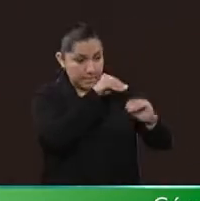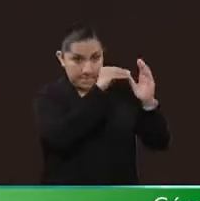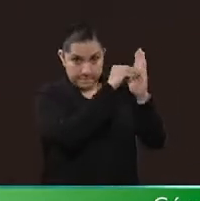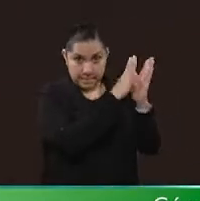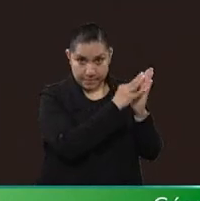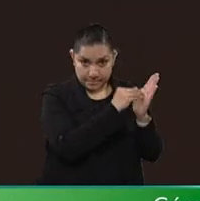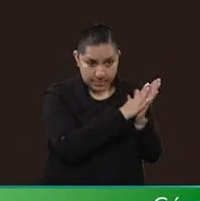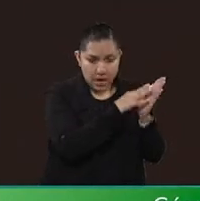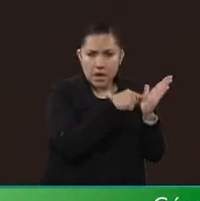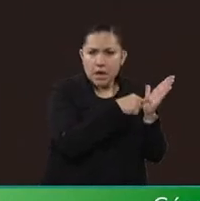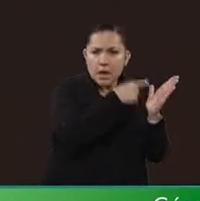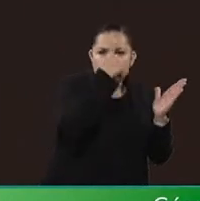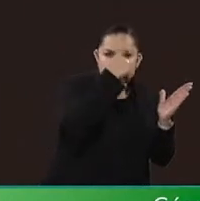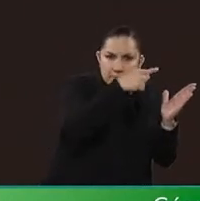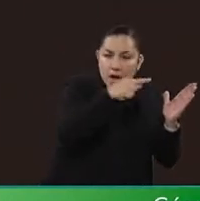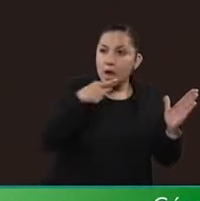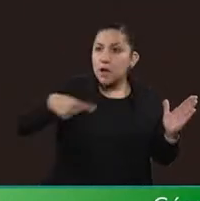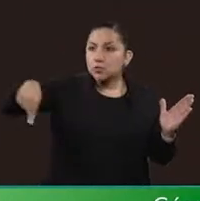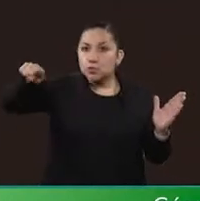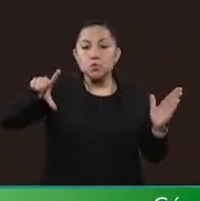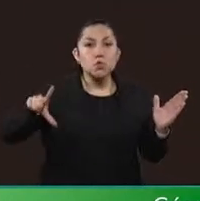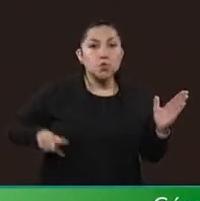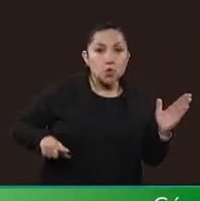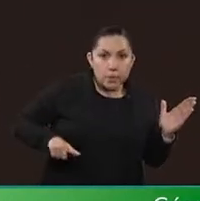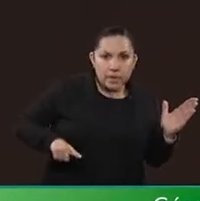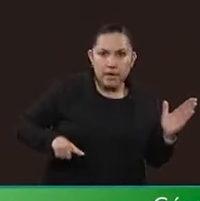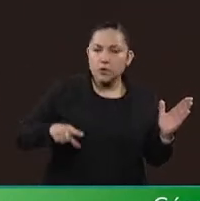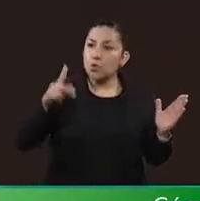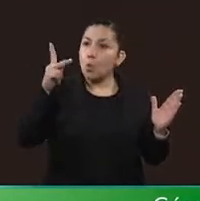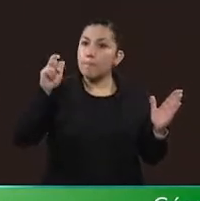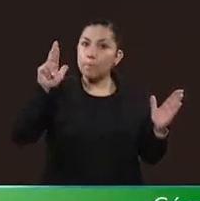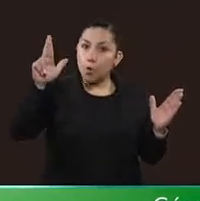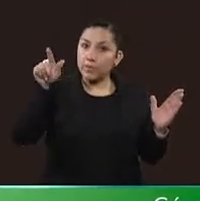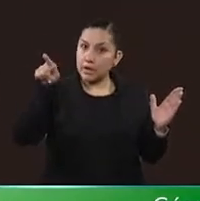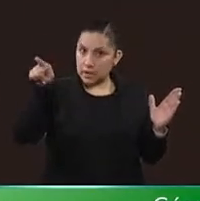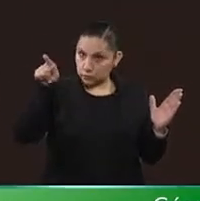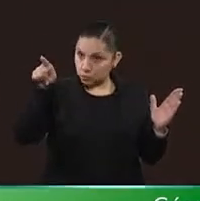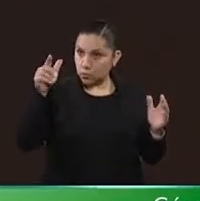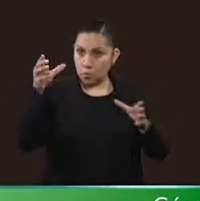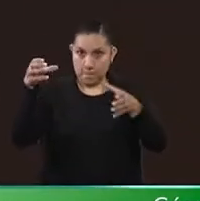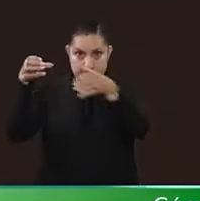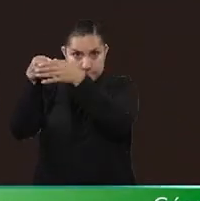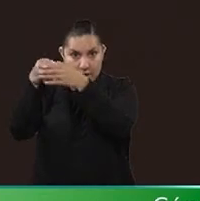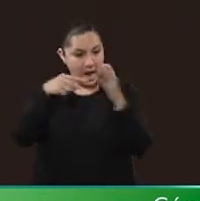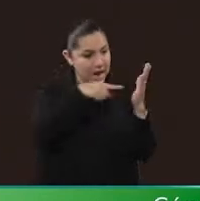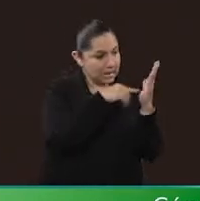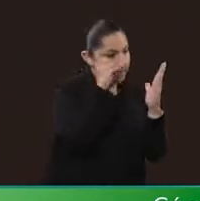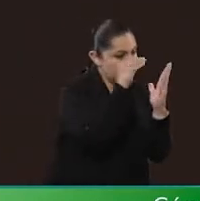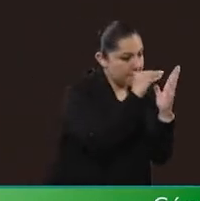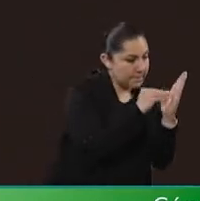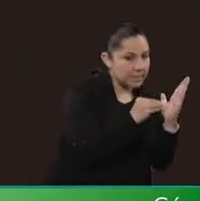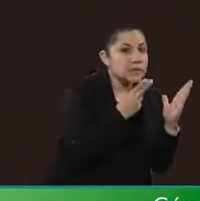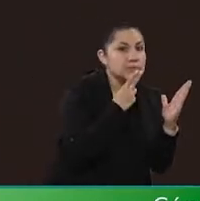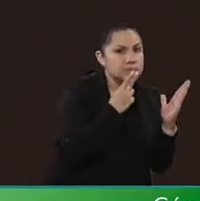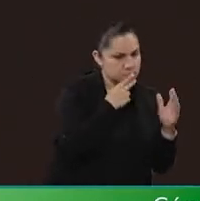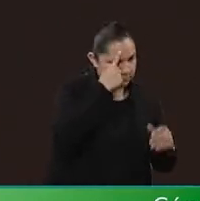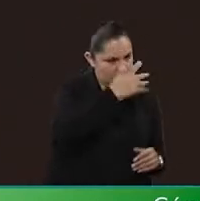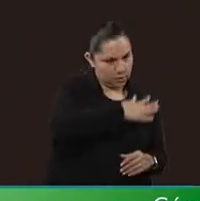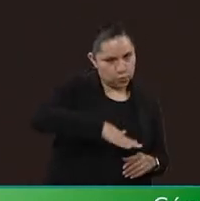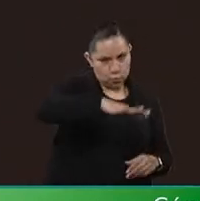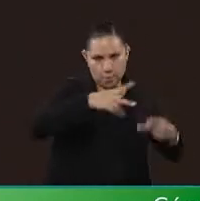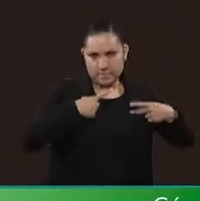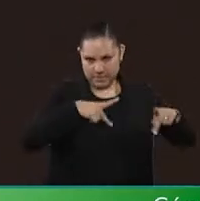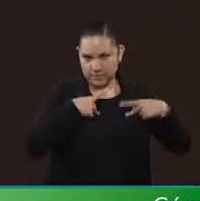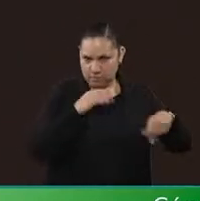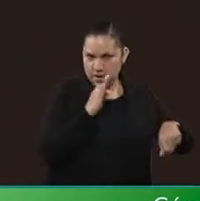poder. Miles de páginas y cientos de movimientos sociales han tenido como finalidad acotar el poder mediante